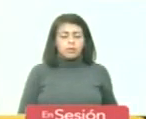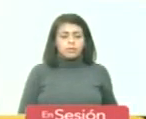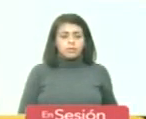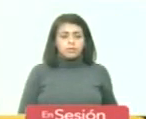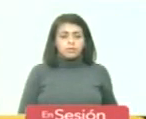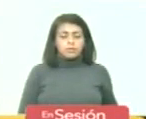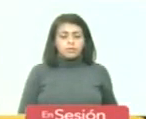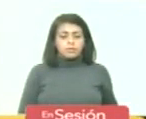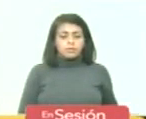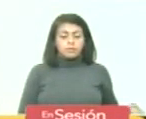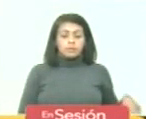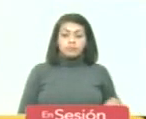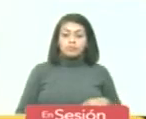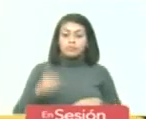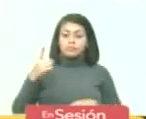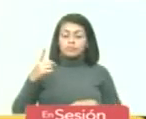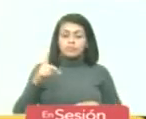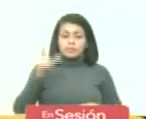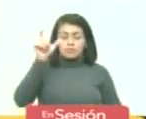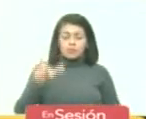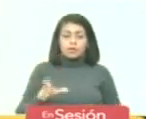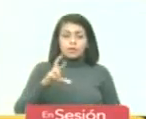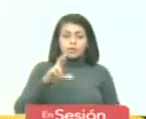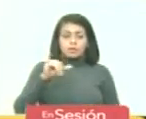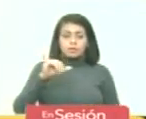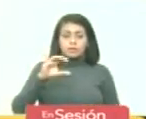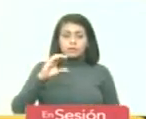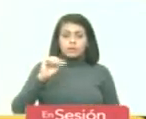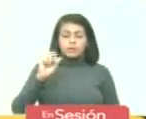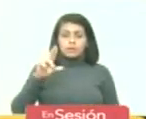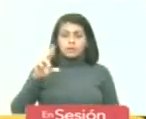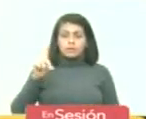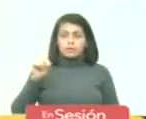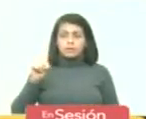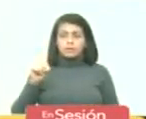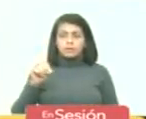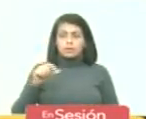Voy a dejar en el derecho de palabra al diputado Ricardo González.